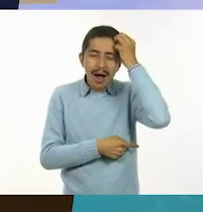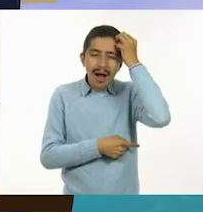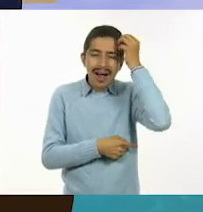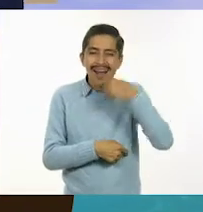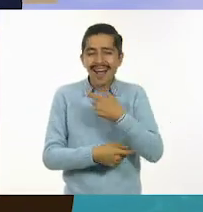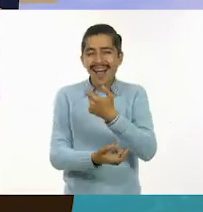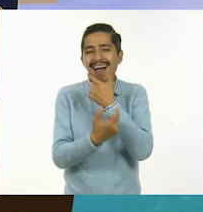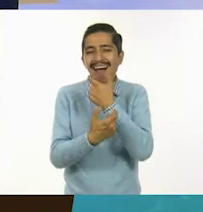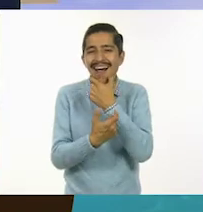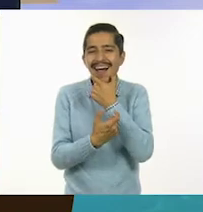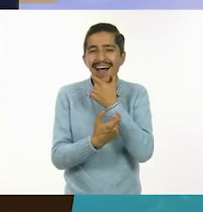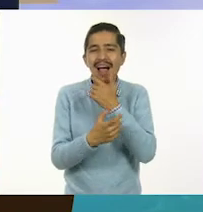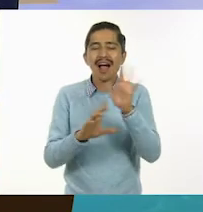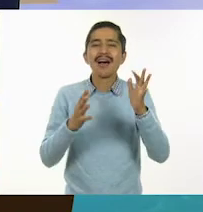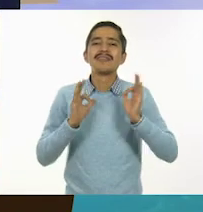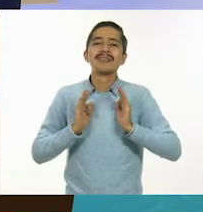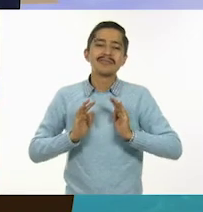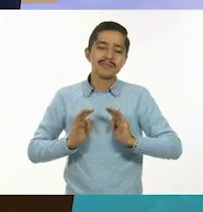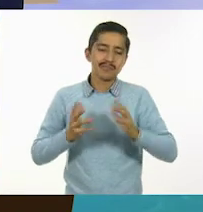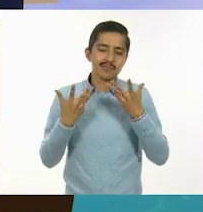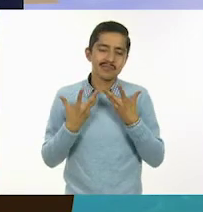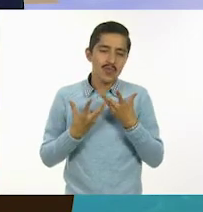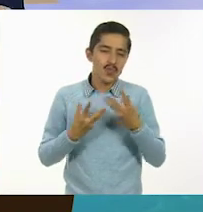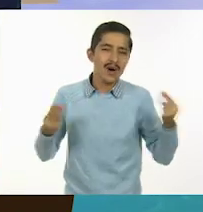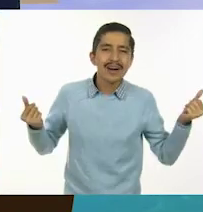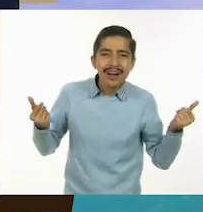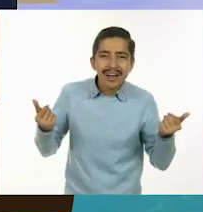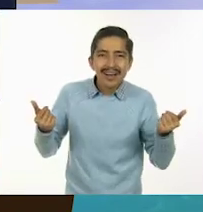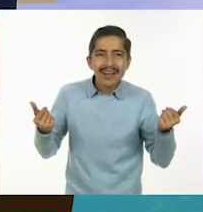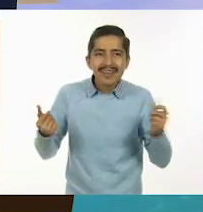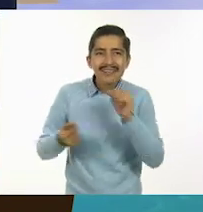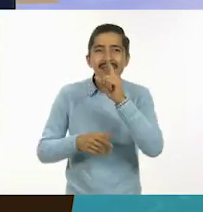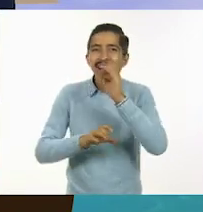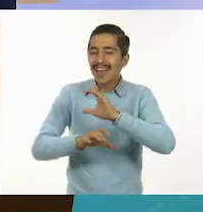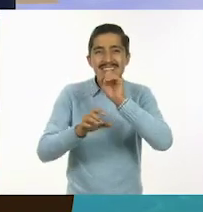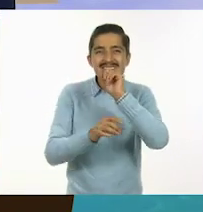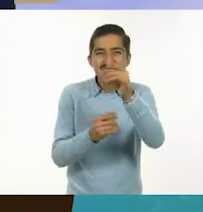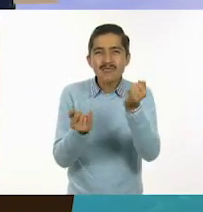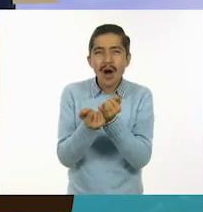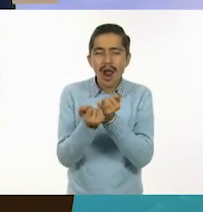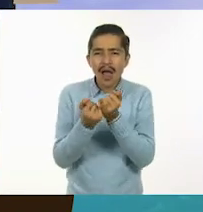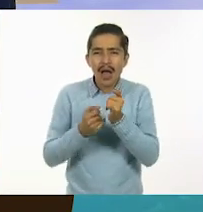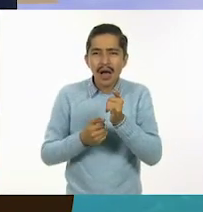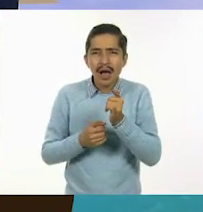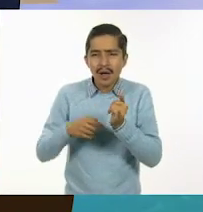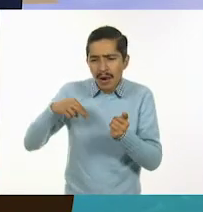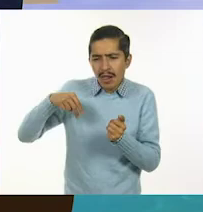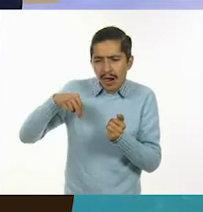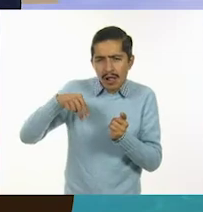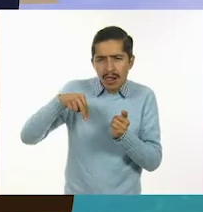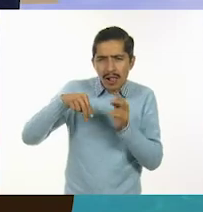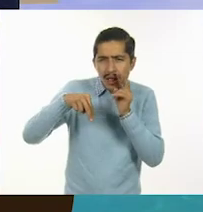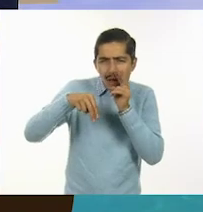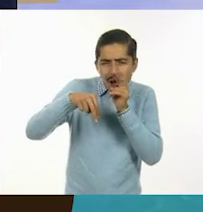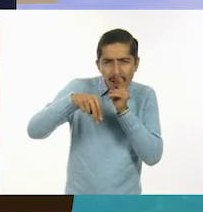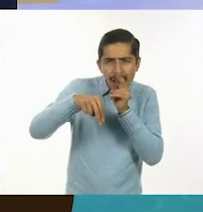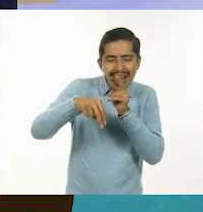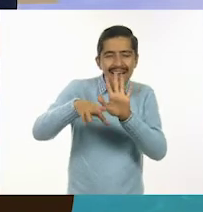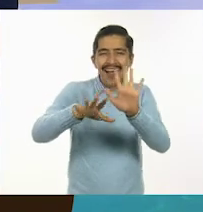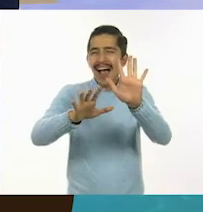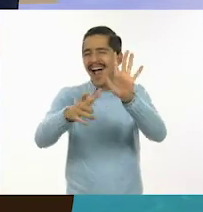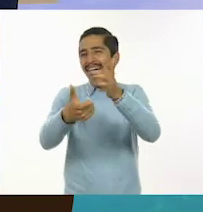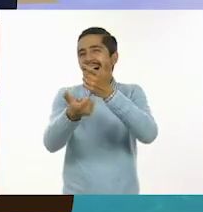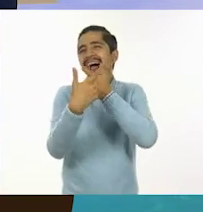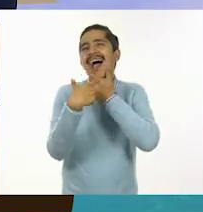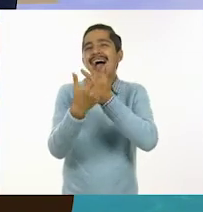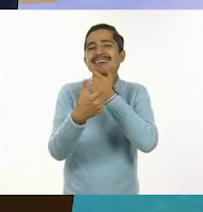relajarse. Como cuando cantamos. Caminó al mismito camino de regreso y logró salir atacado de la risa.